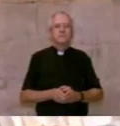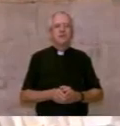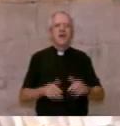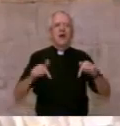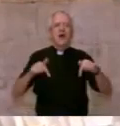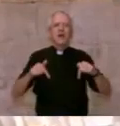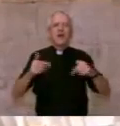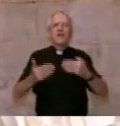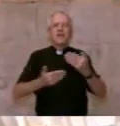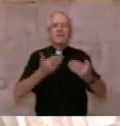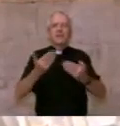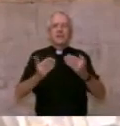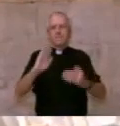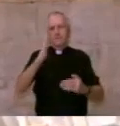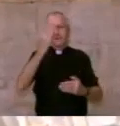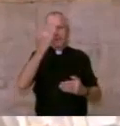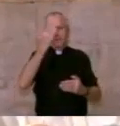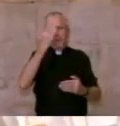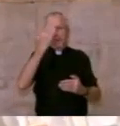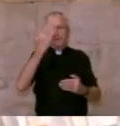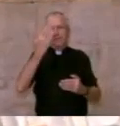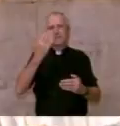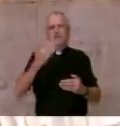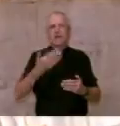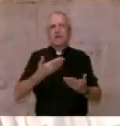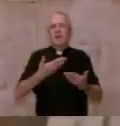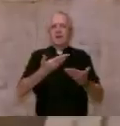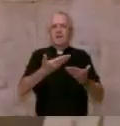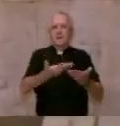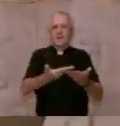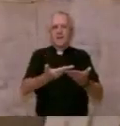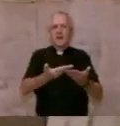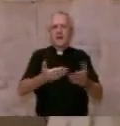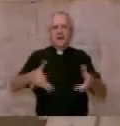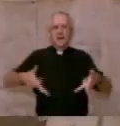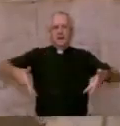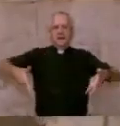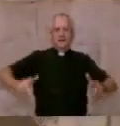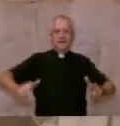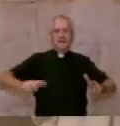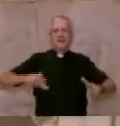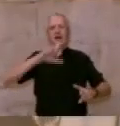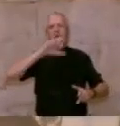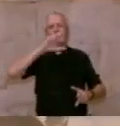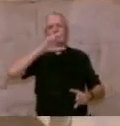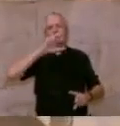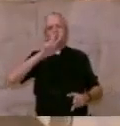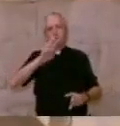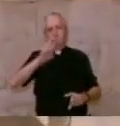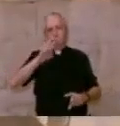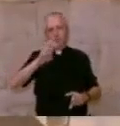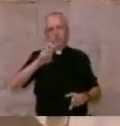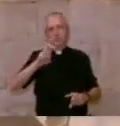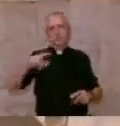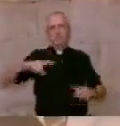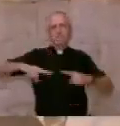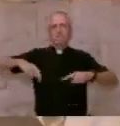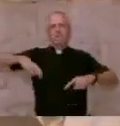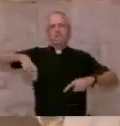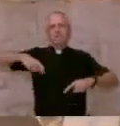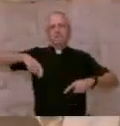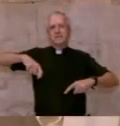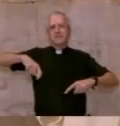El celebrante principal cede la cátedra al obispo Sergi, desde donde presidirá nuestras